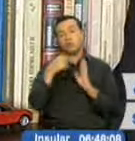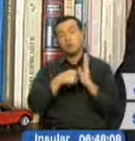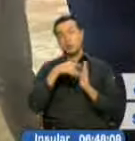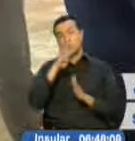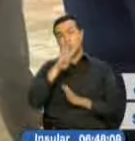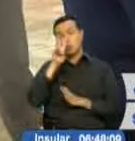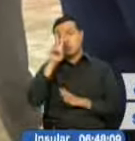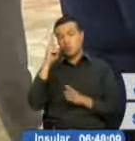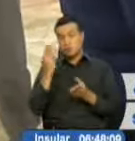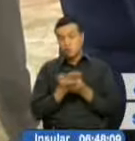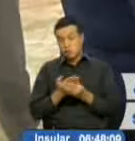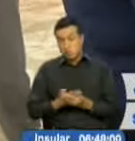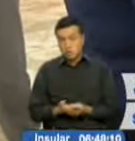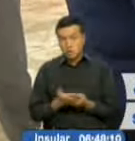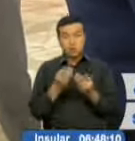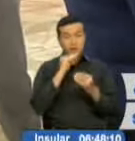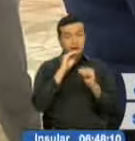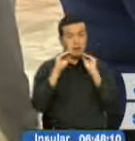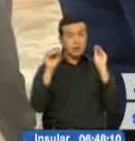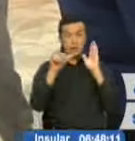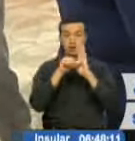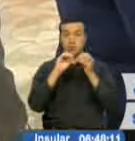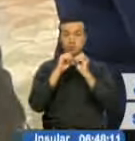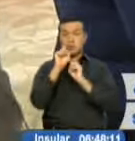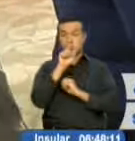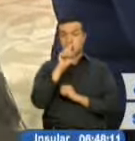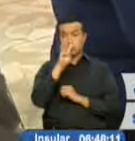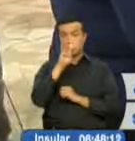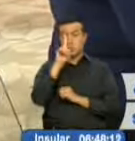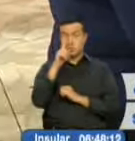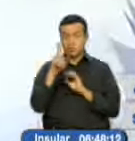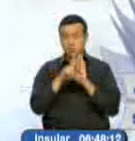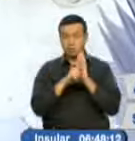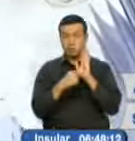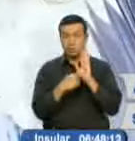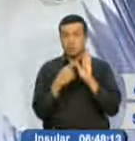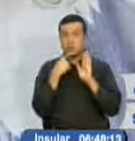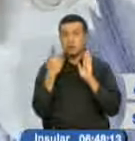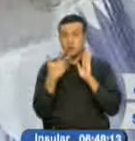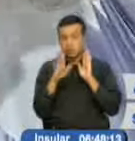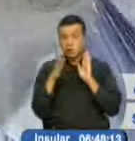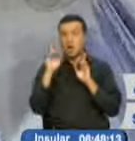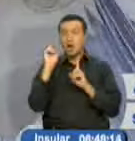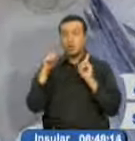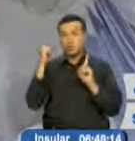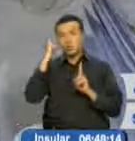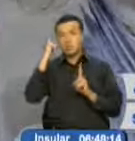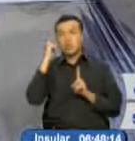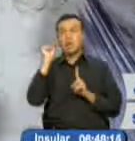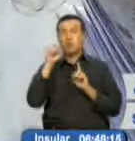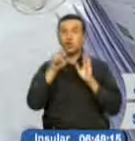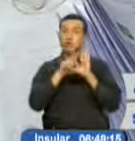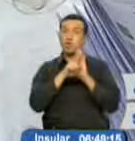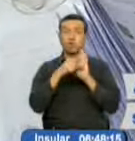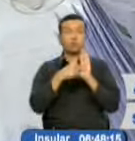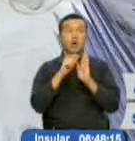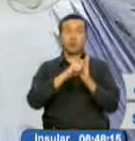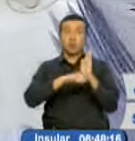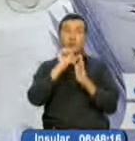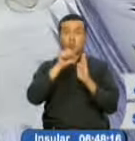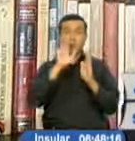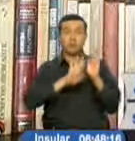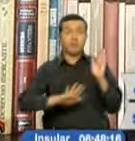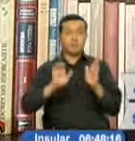41.042 actas. Por eso también recuerda que establece el artículo 141 de la misma normativa, que ha sido citado como la presunta vía legal para un recuento del total